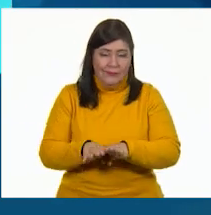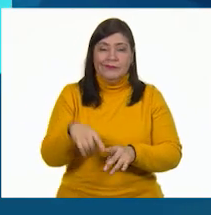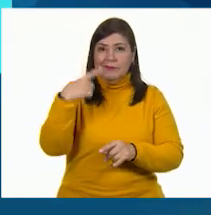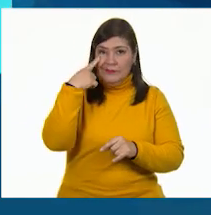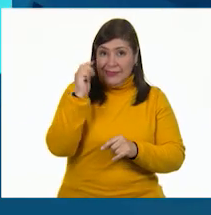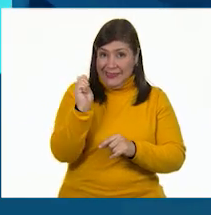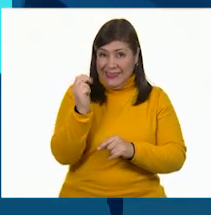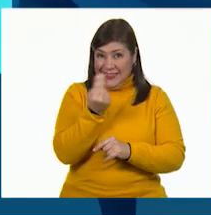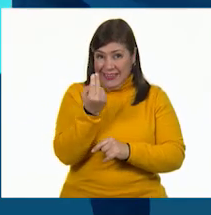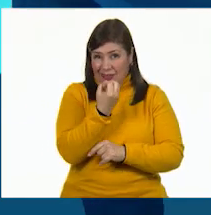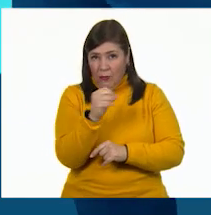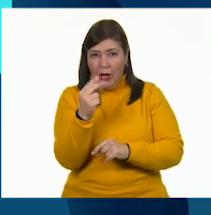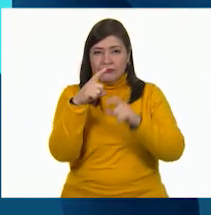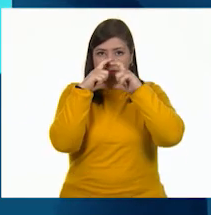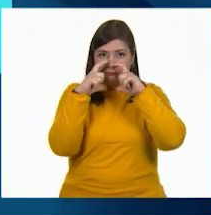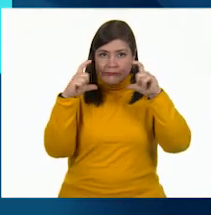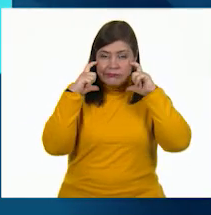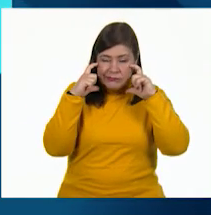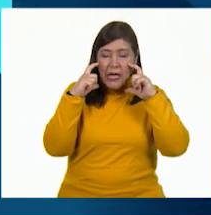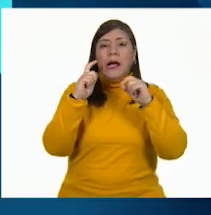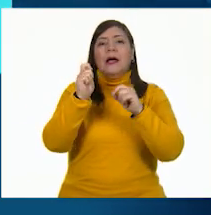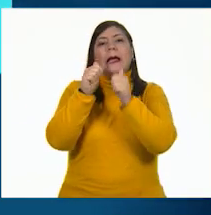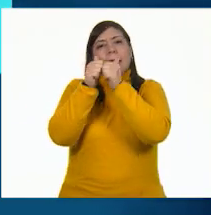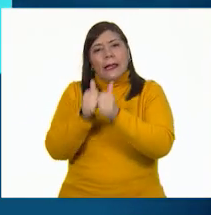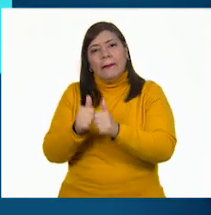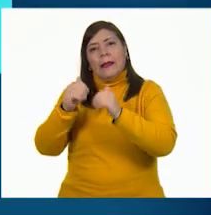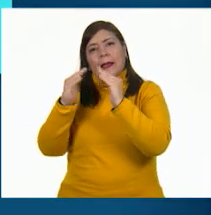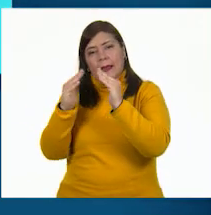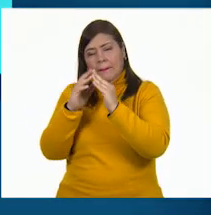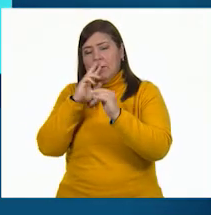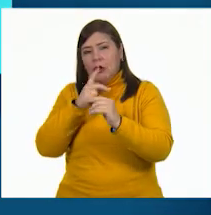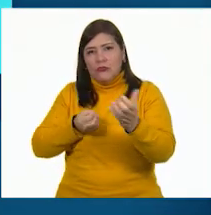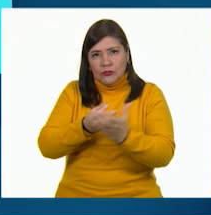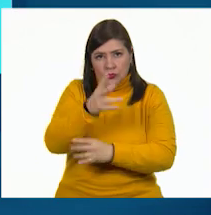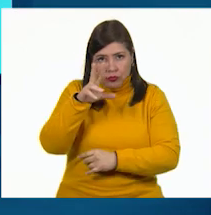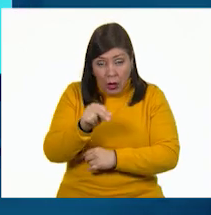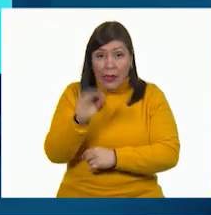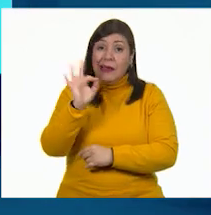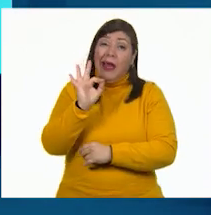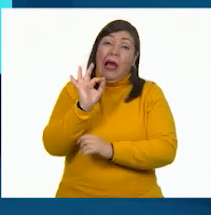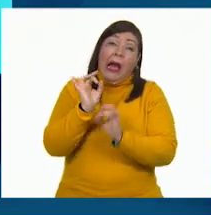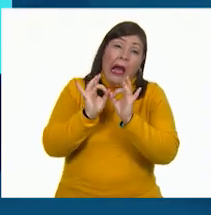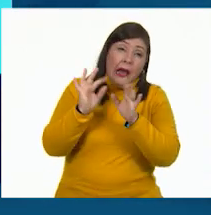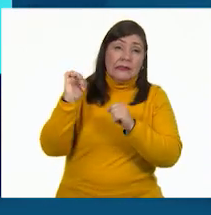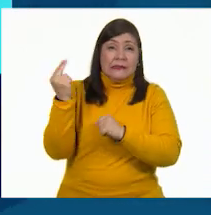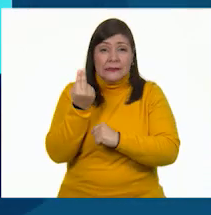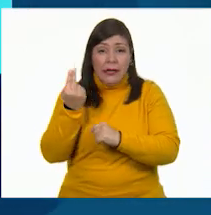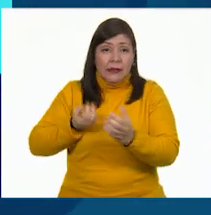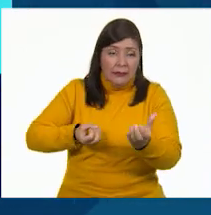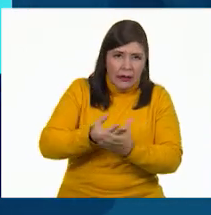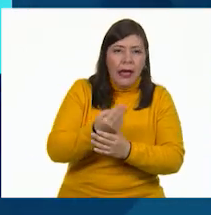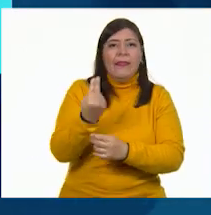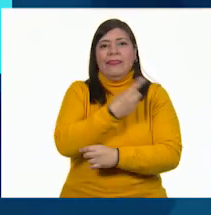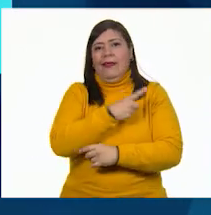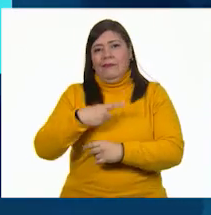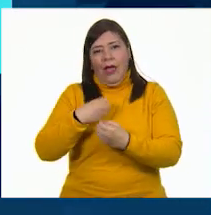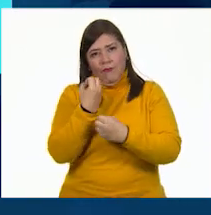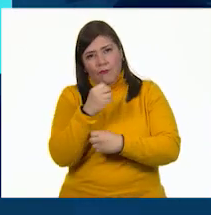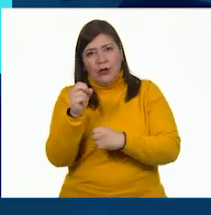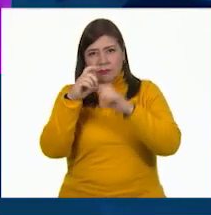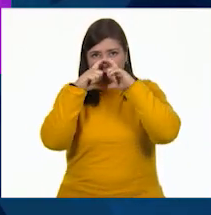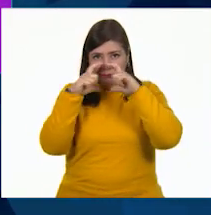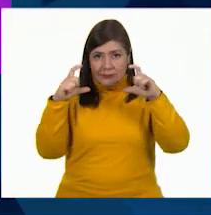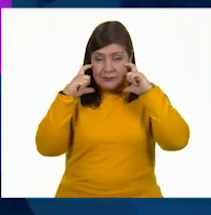Utiliza cubrebocas. No salgas de casa y si tienes que hacerlo, recuerda que es obligatorio utilizarlo. Mantén la sana